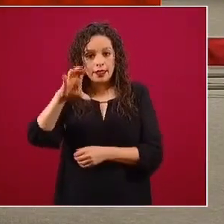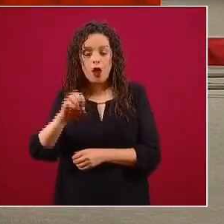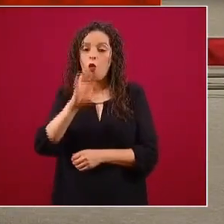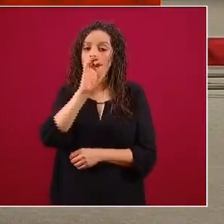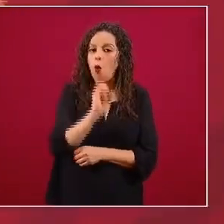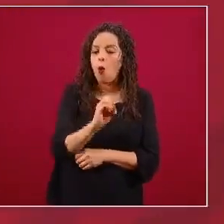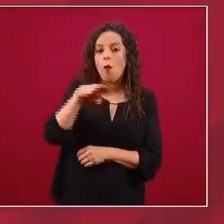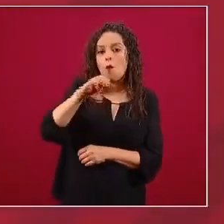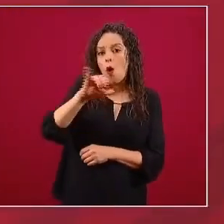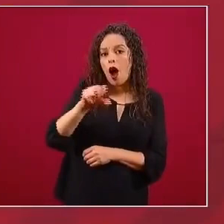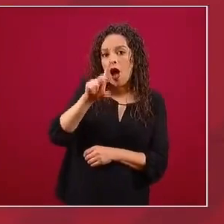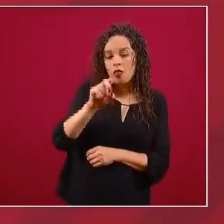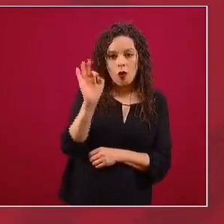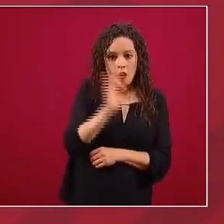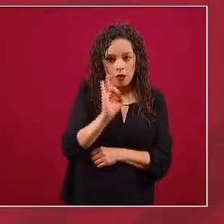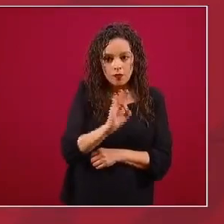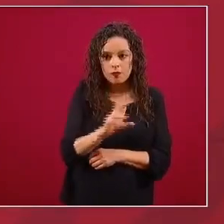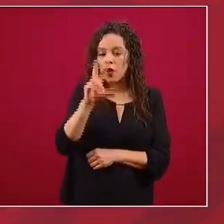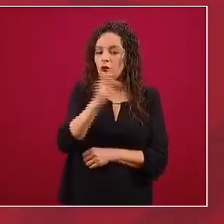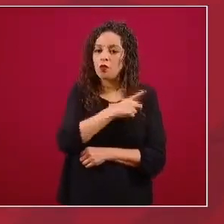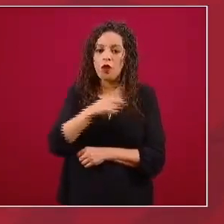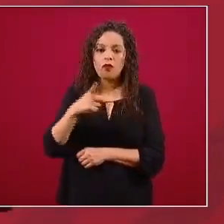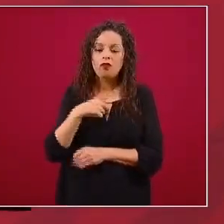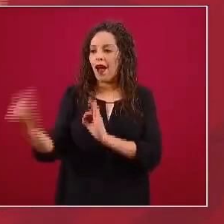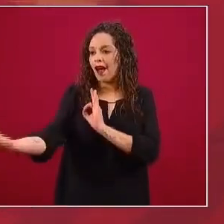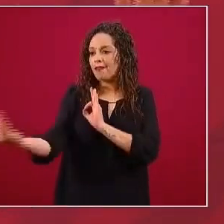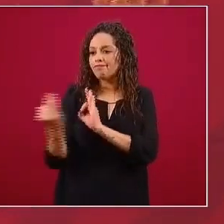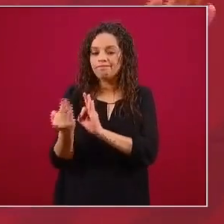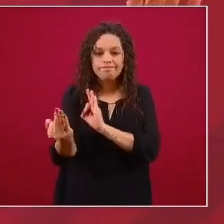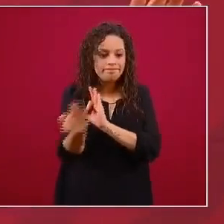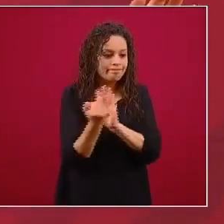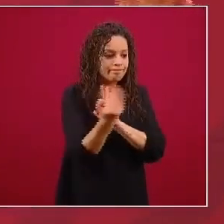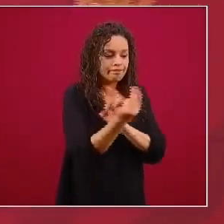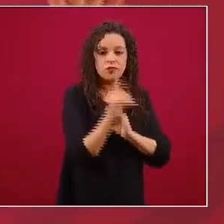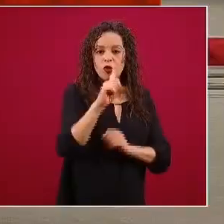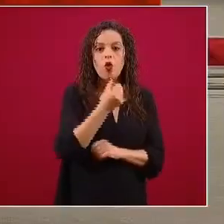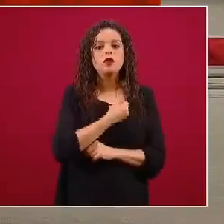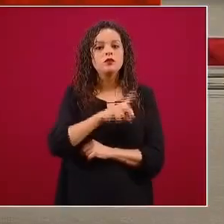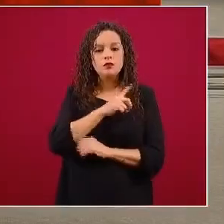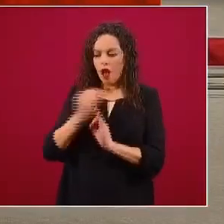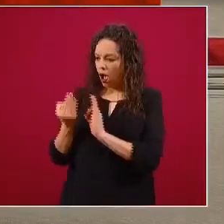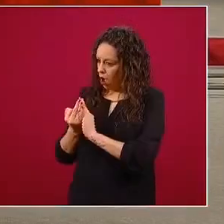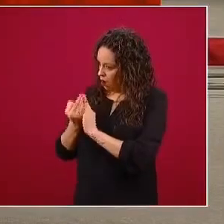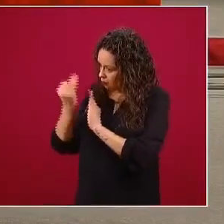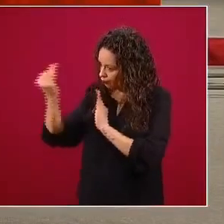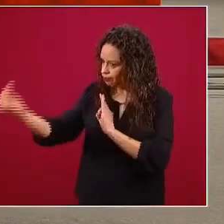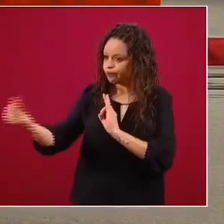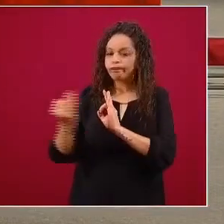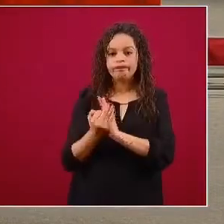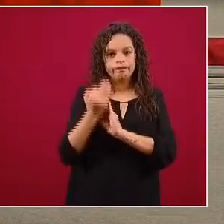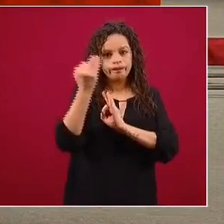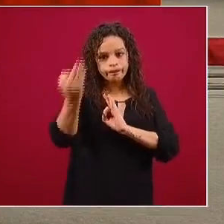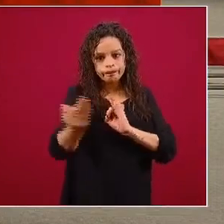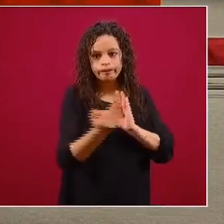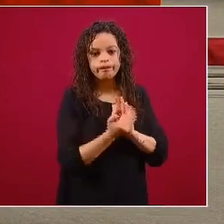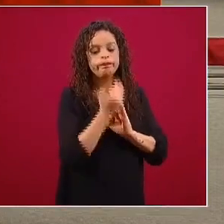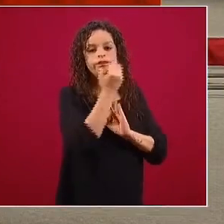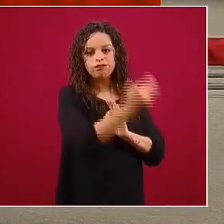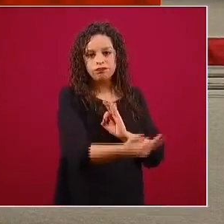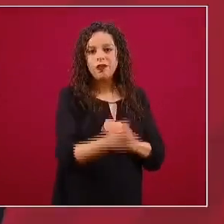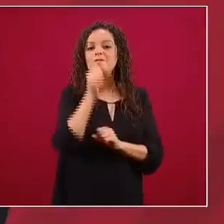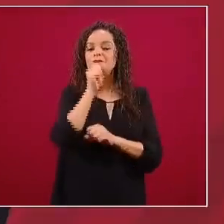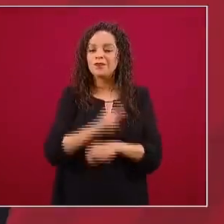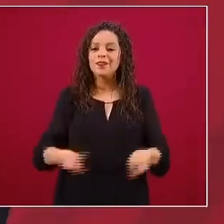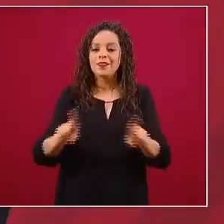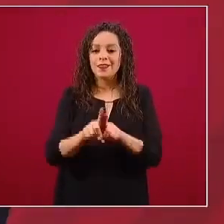secos, que es no estar en proximidad. Sería una sana distancia acuática. También en el agua mantengámonos